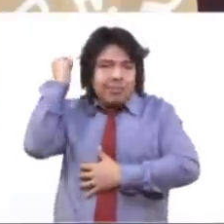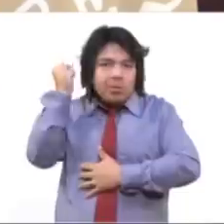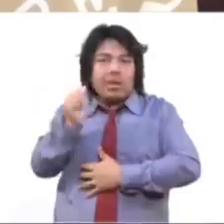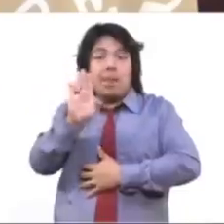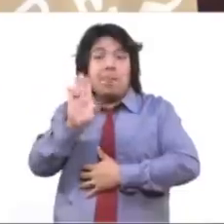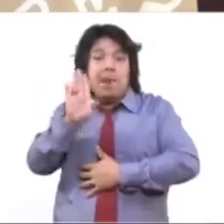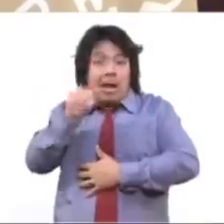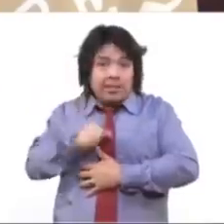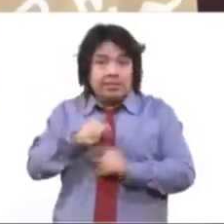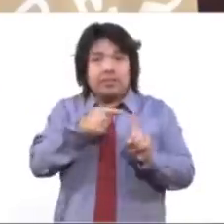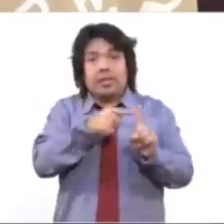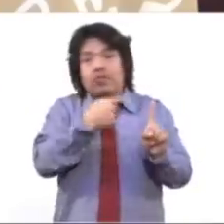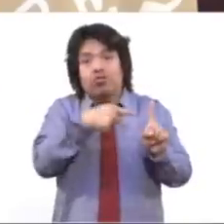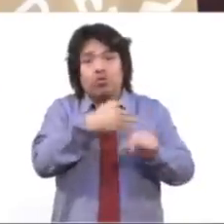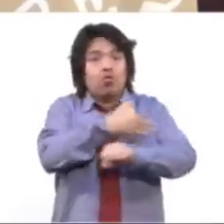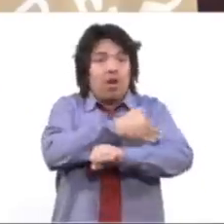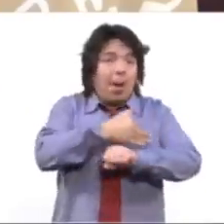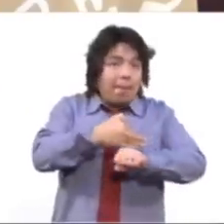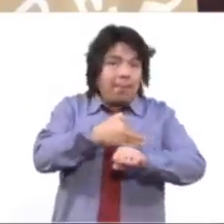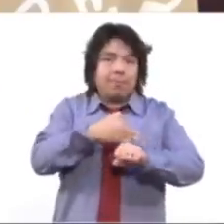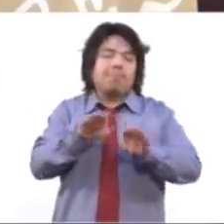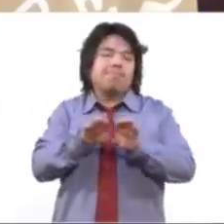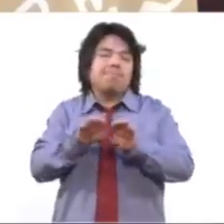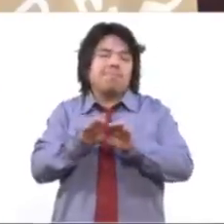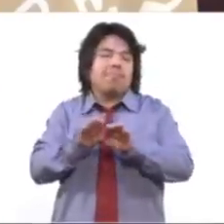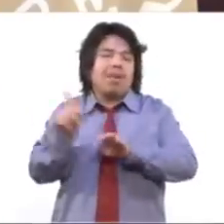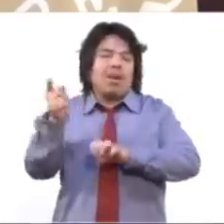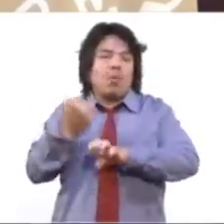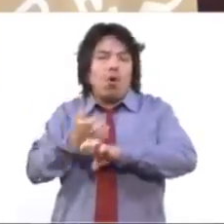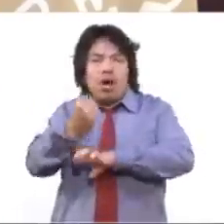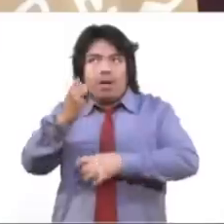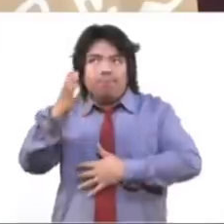Él y su familia. Es decir, no es que el estado de Morelos sea algo